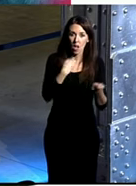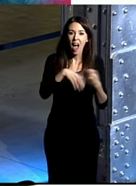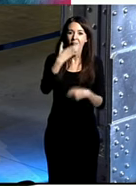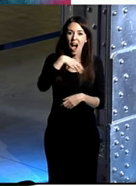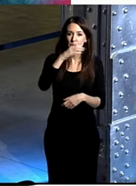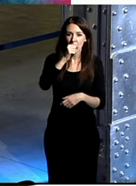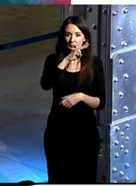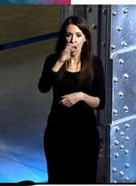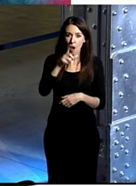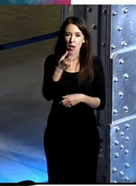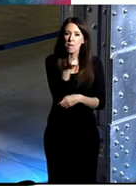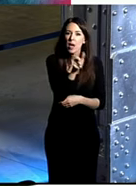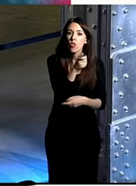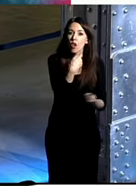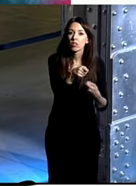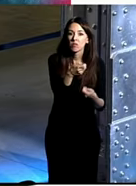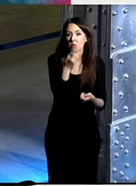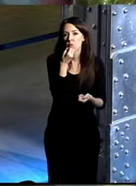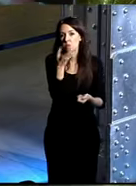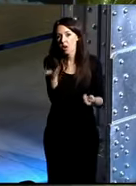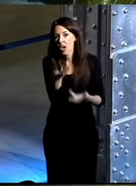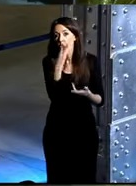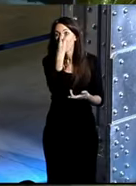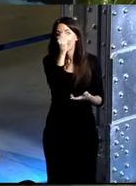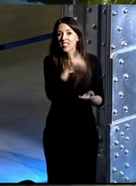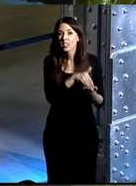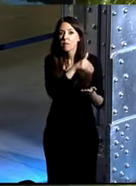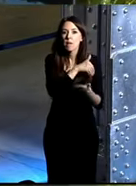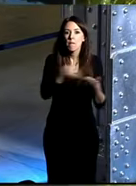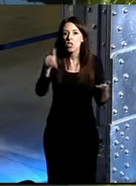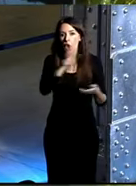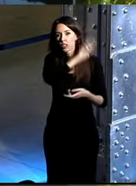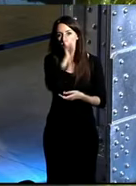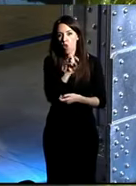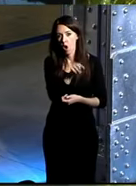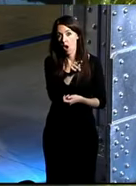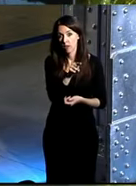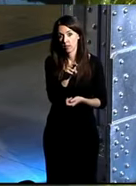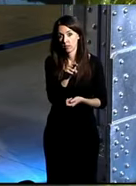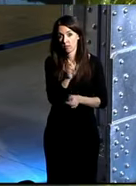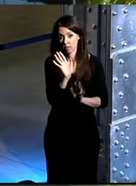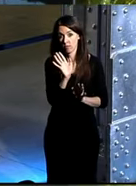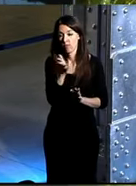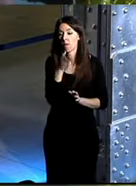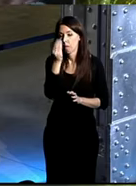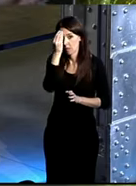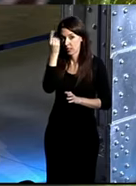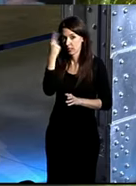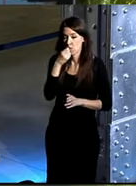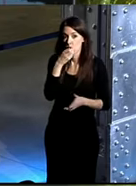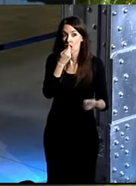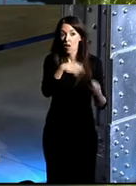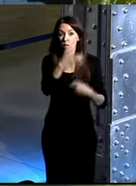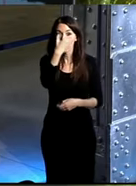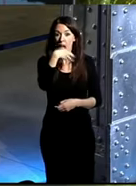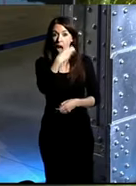Apple. ¿En cuánto? Bueno, una bicoca, $3.000 millones. Así que parece que sabían lo que hacían. Se lo vendieron